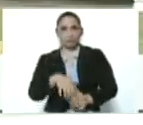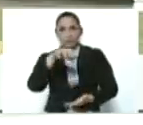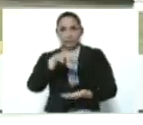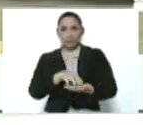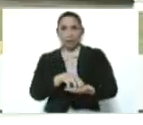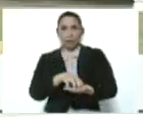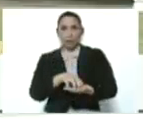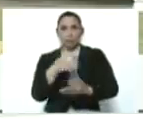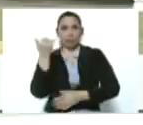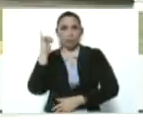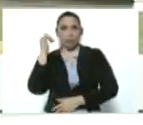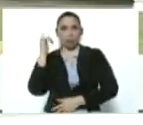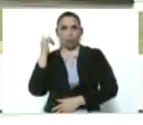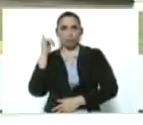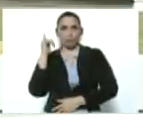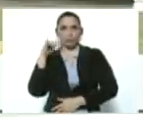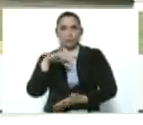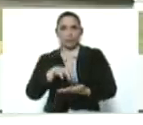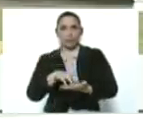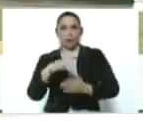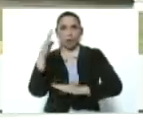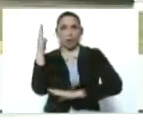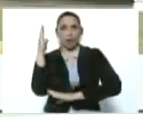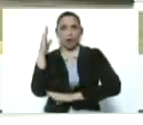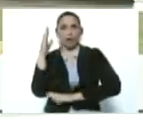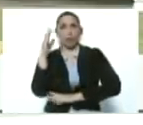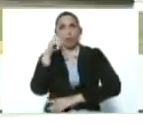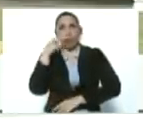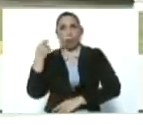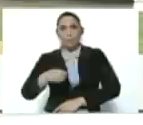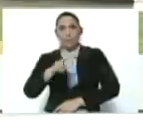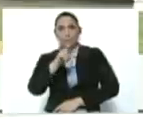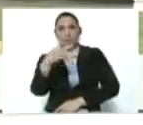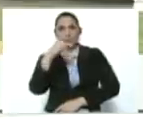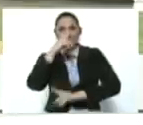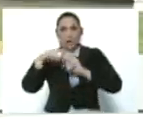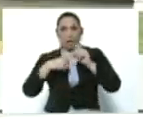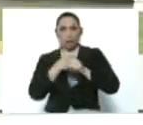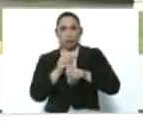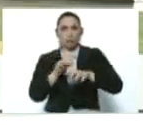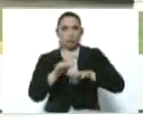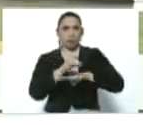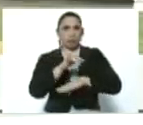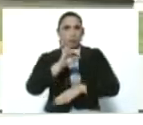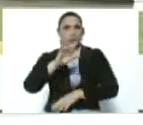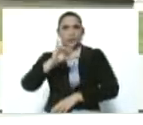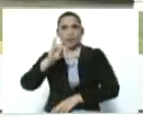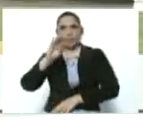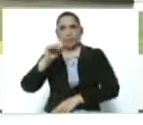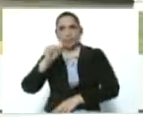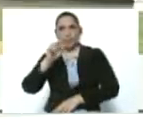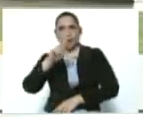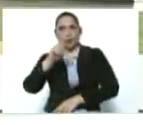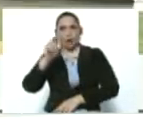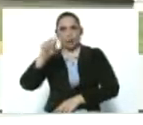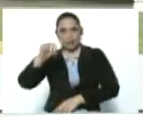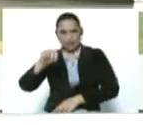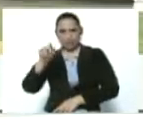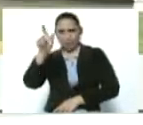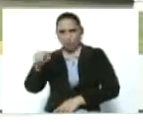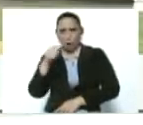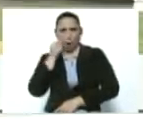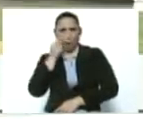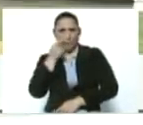yaracuy estado lara hombre de 23 años lara municipio irribarren atención comerciante